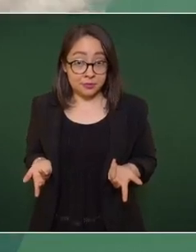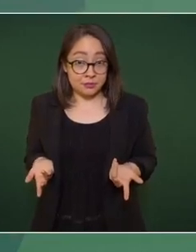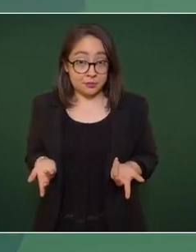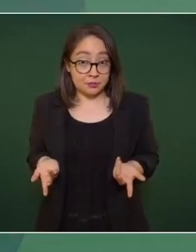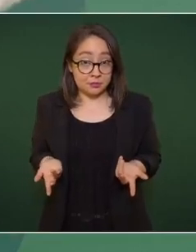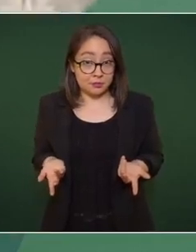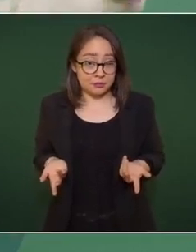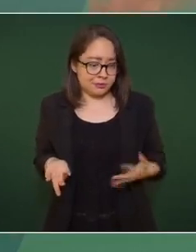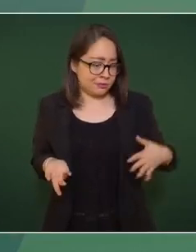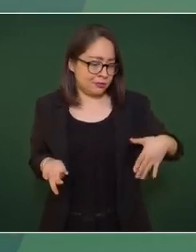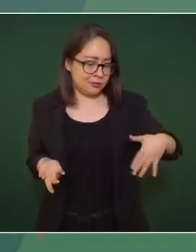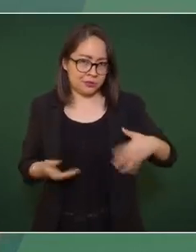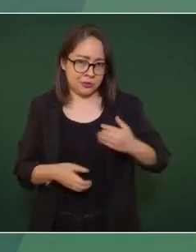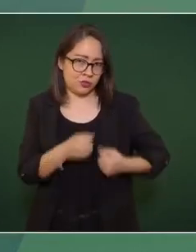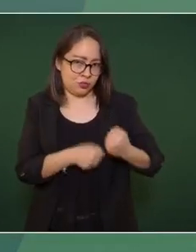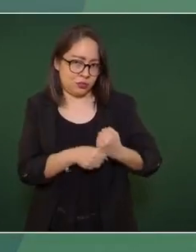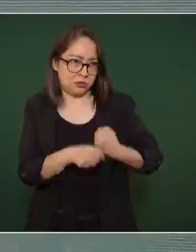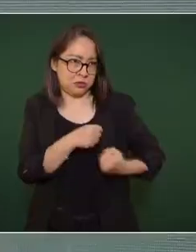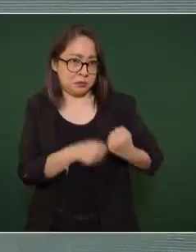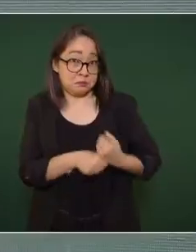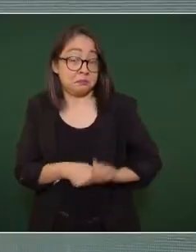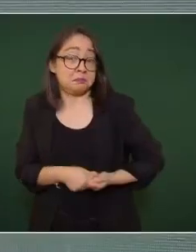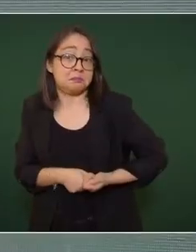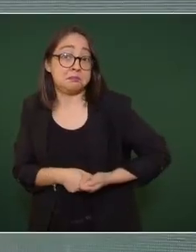en los últimos años.